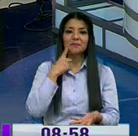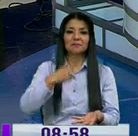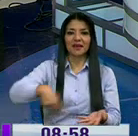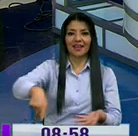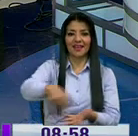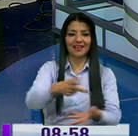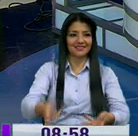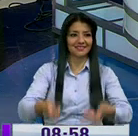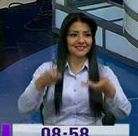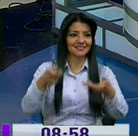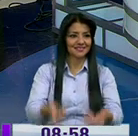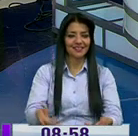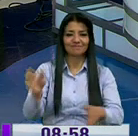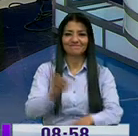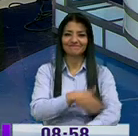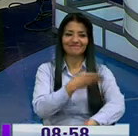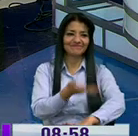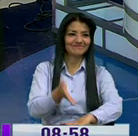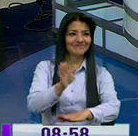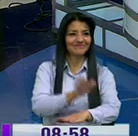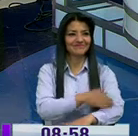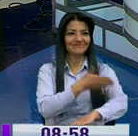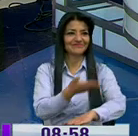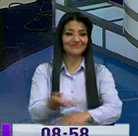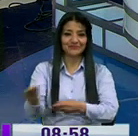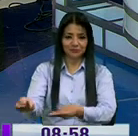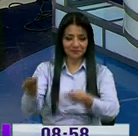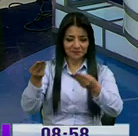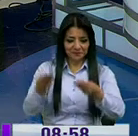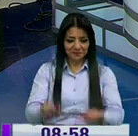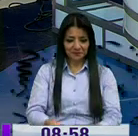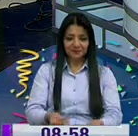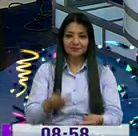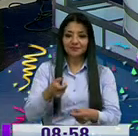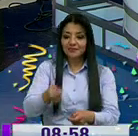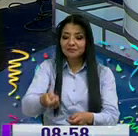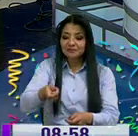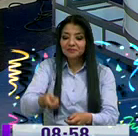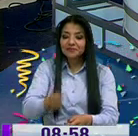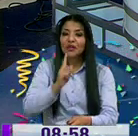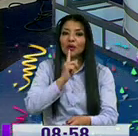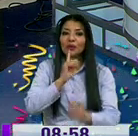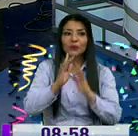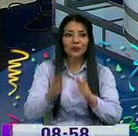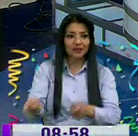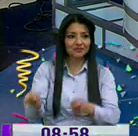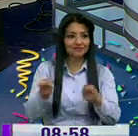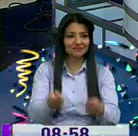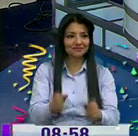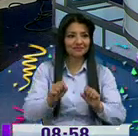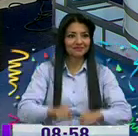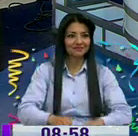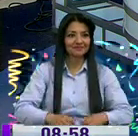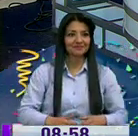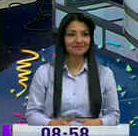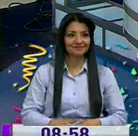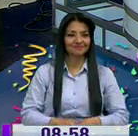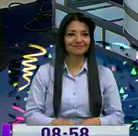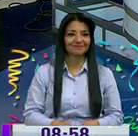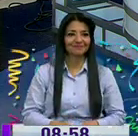vimos. Carlito estaba como dos horas intentando prender una botarada fosforera.